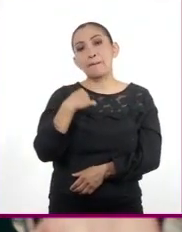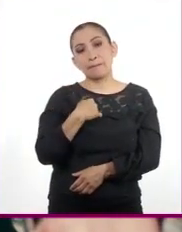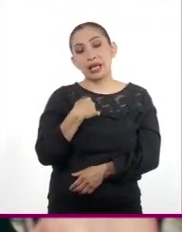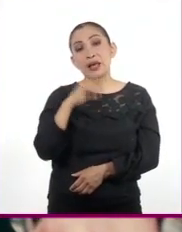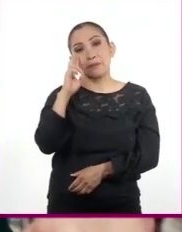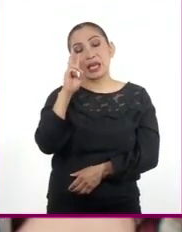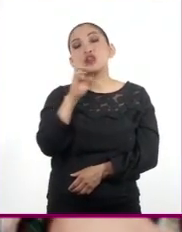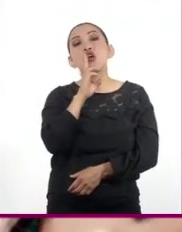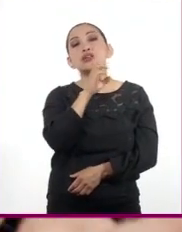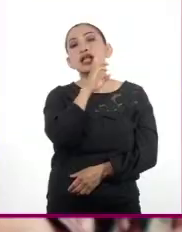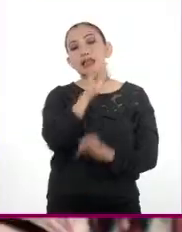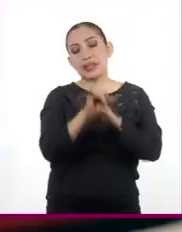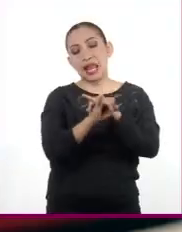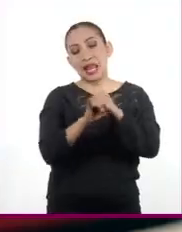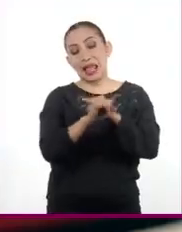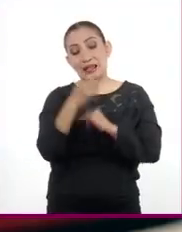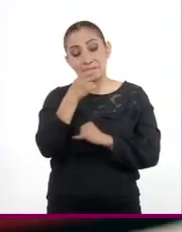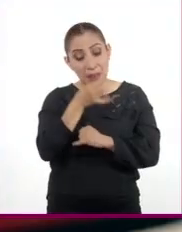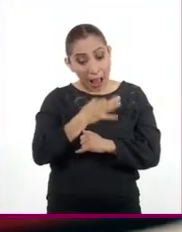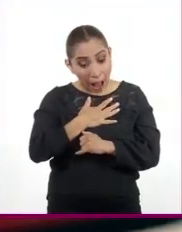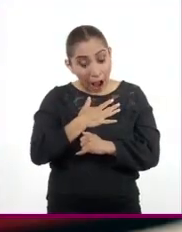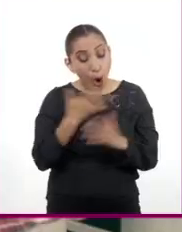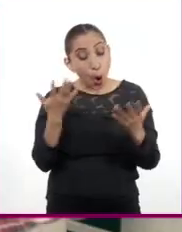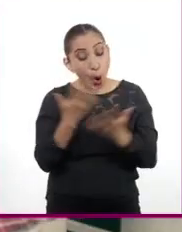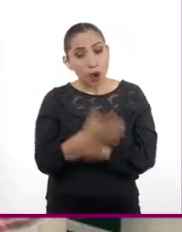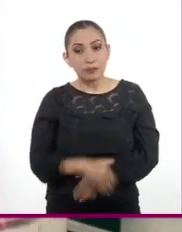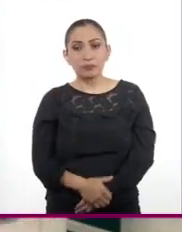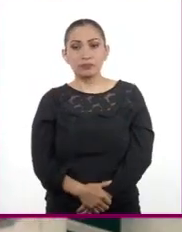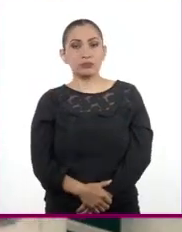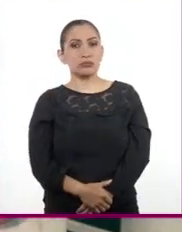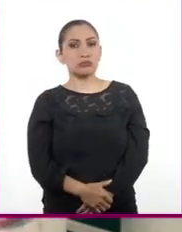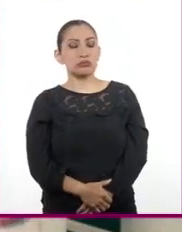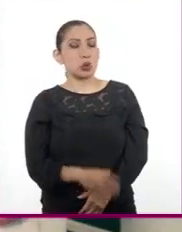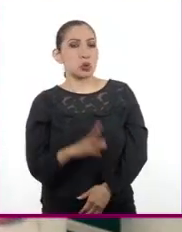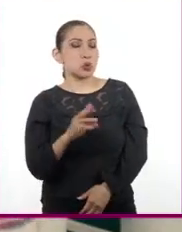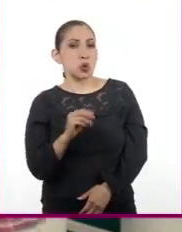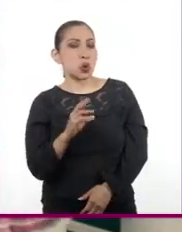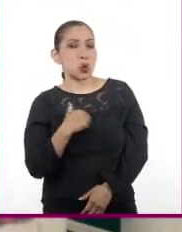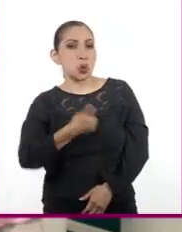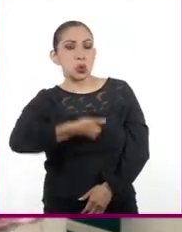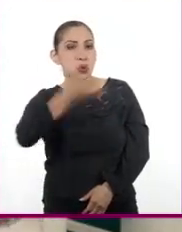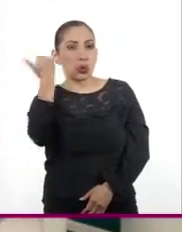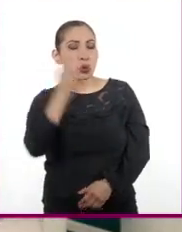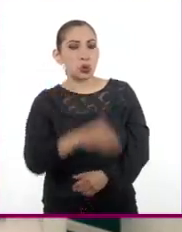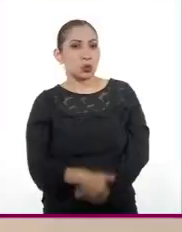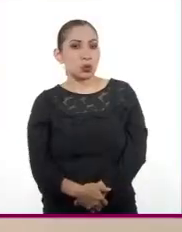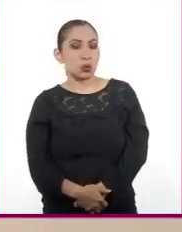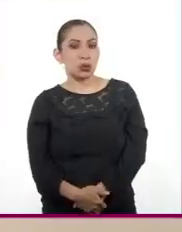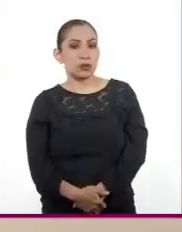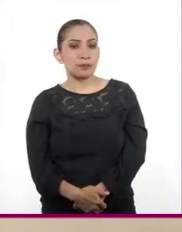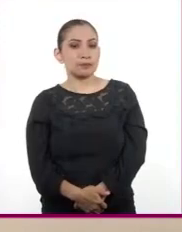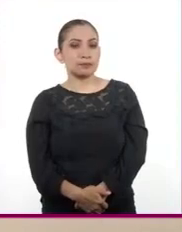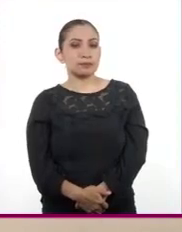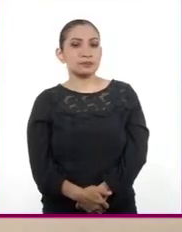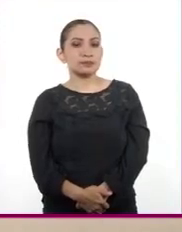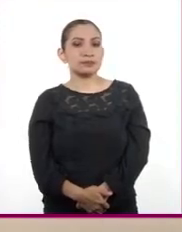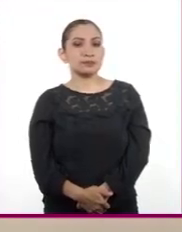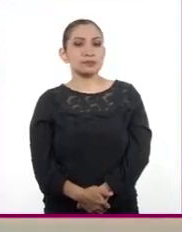lo vio en las noticias de las redes sociales, en internet. No, pues no sabía.